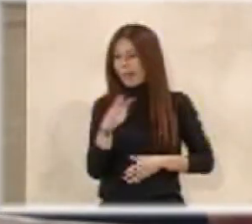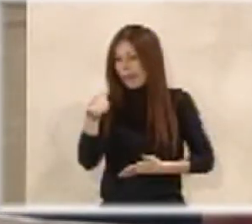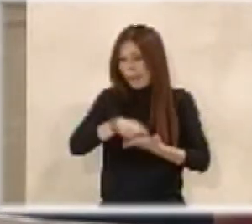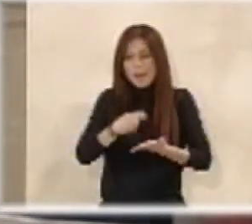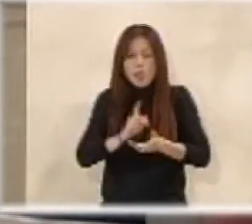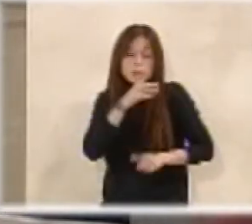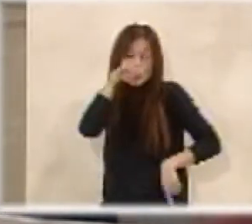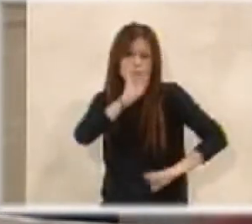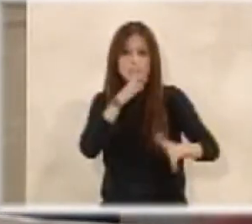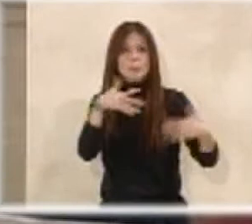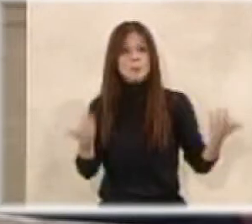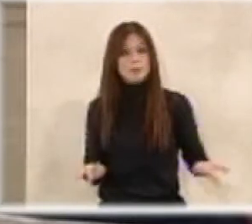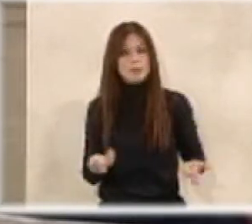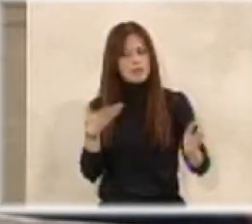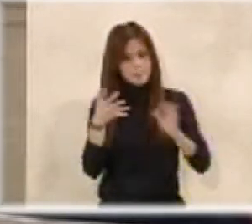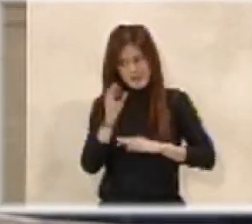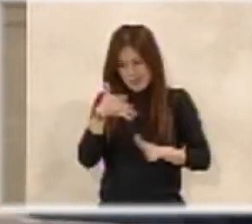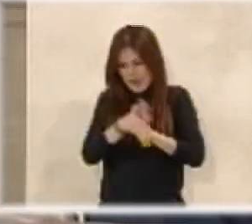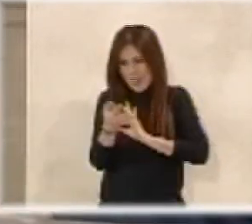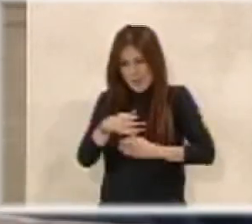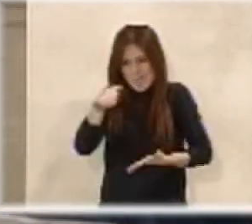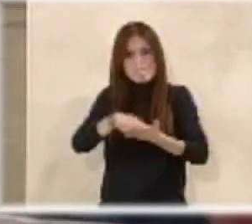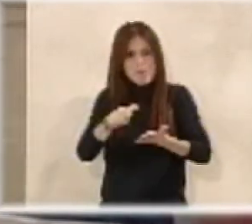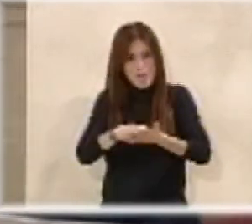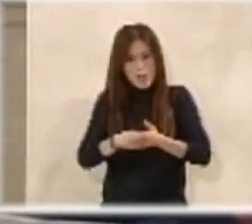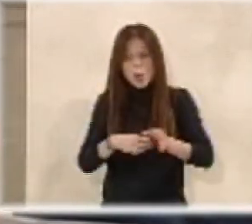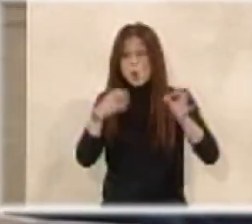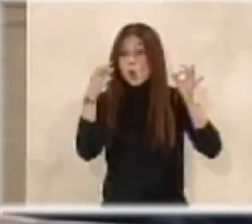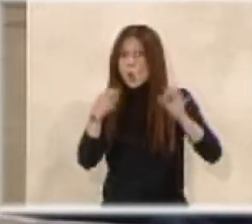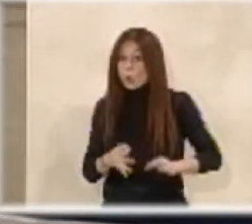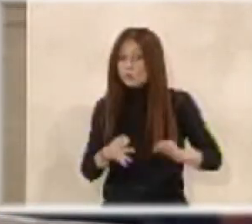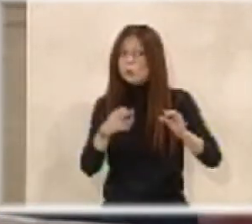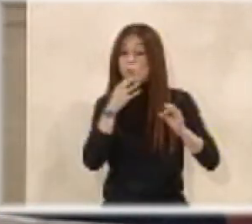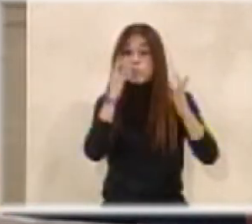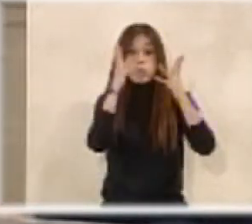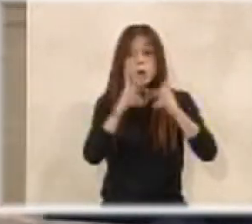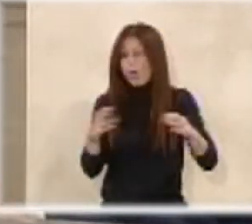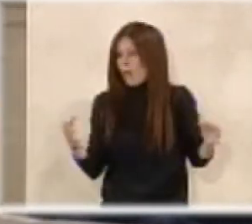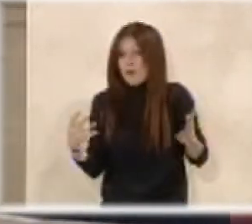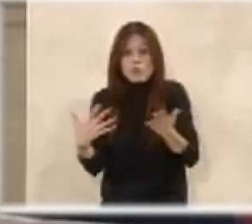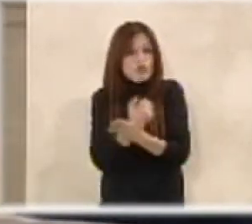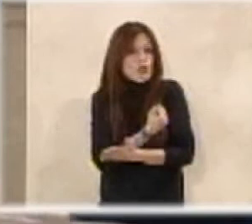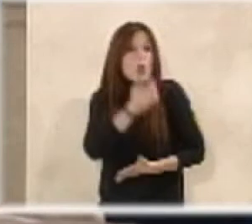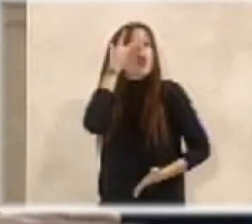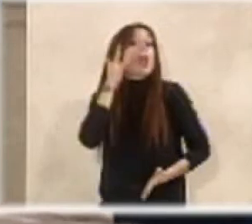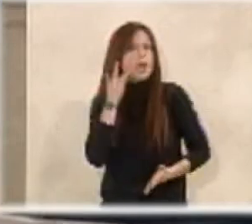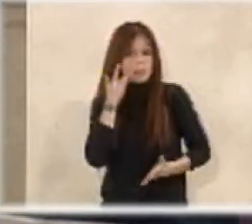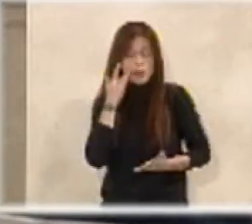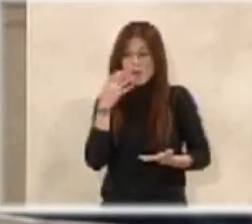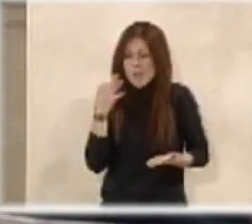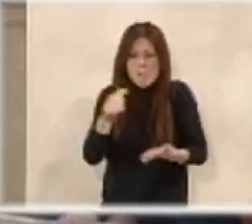pagar. Nosotros entendemos que se debe pagar. El día que haya que liquidar la entidad de conservación, todo el mundo tiene que estar al corriente de su